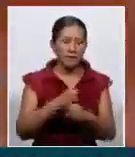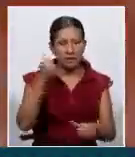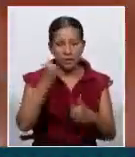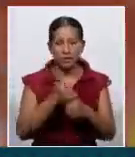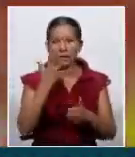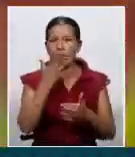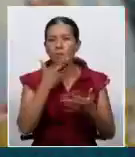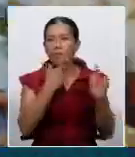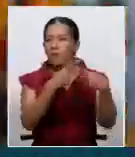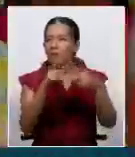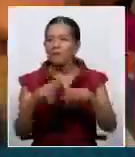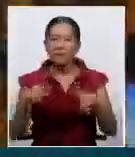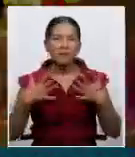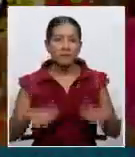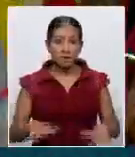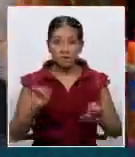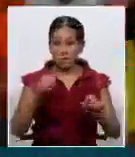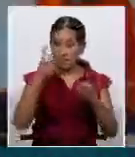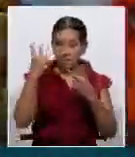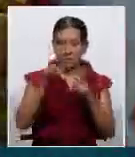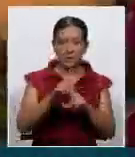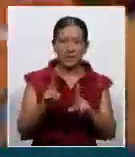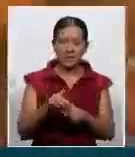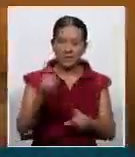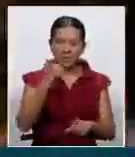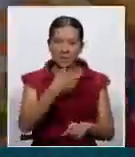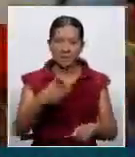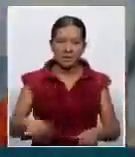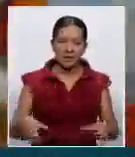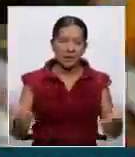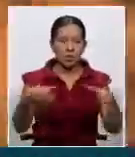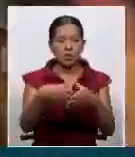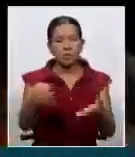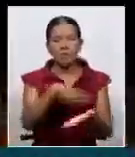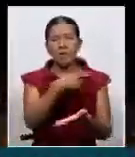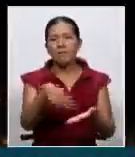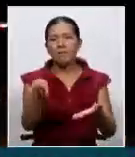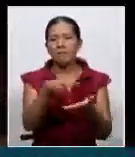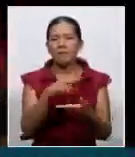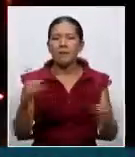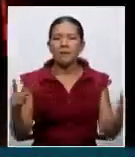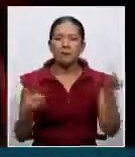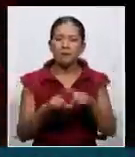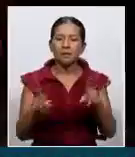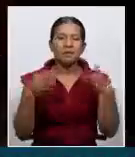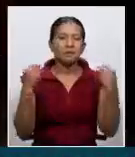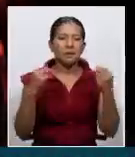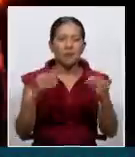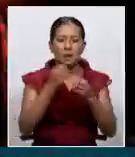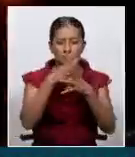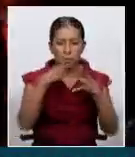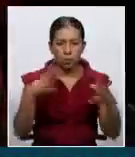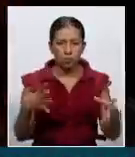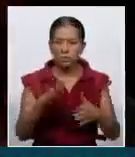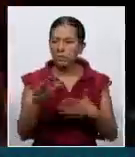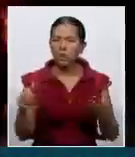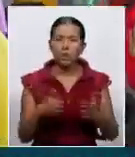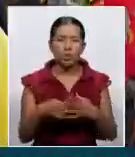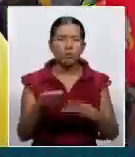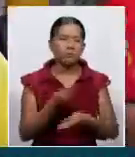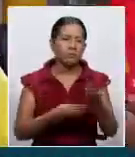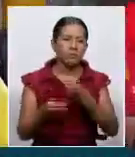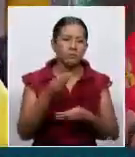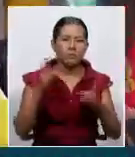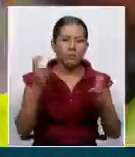y llamativos trajes que utilizan las reinas de las comparsas y fraternidades carnavaleras, hasta la venta de los globos, se genera un movimiento